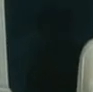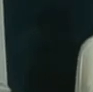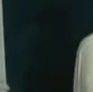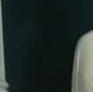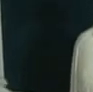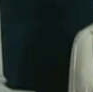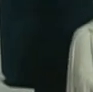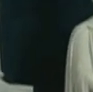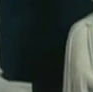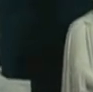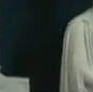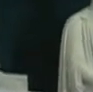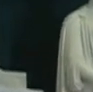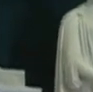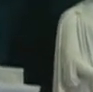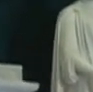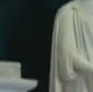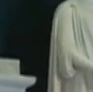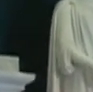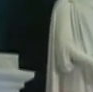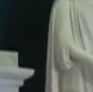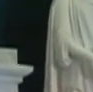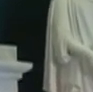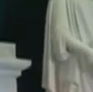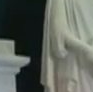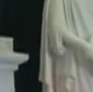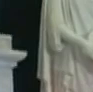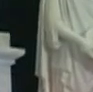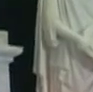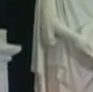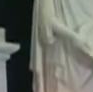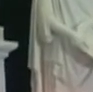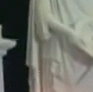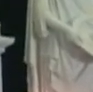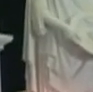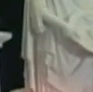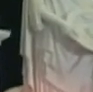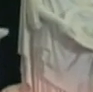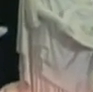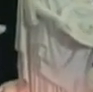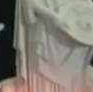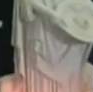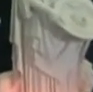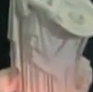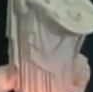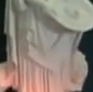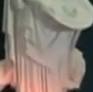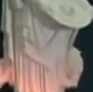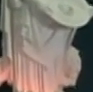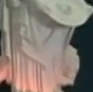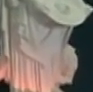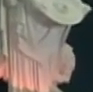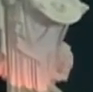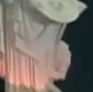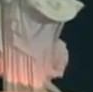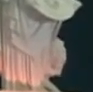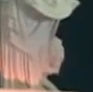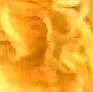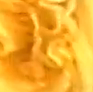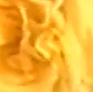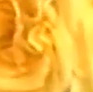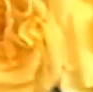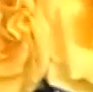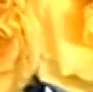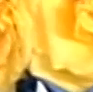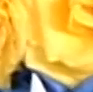el 27 de mayo de 1763 en San José de Tiznados, estado Guárico. Rocio era hijo